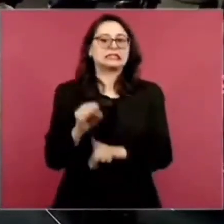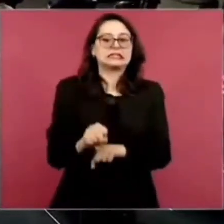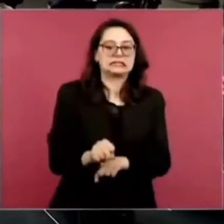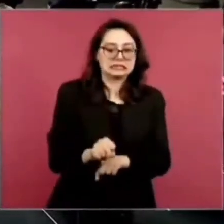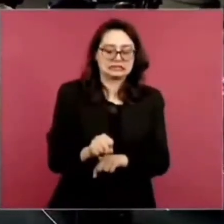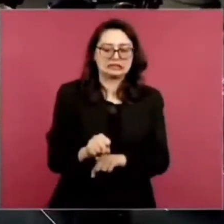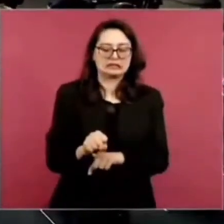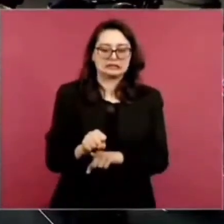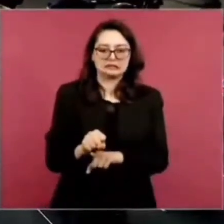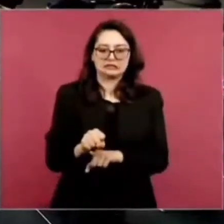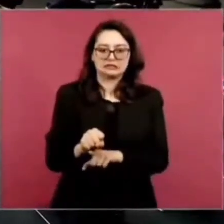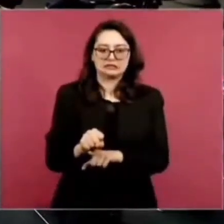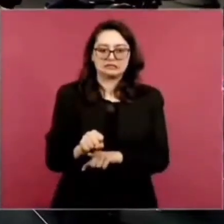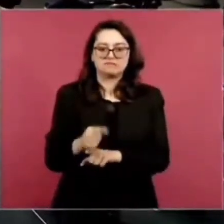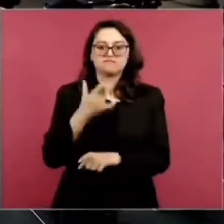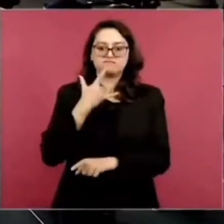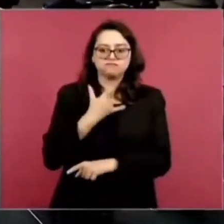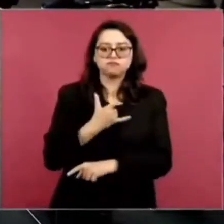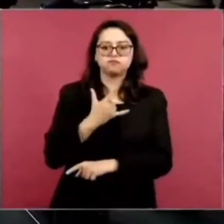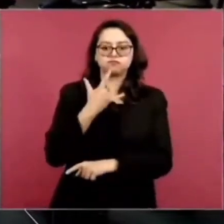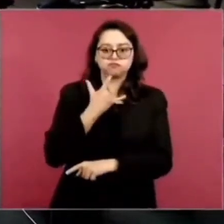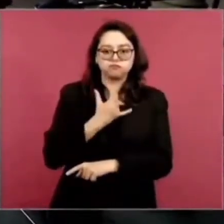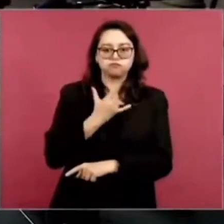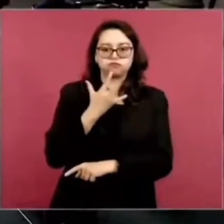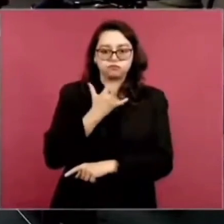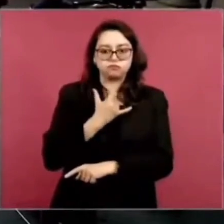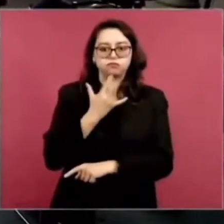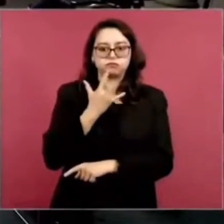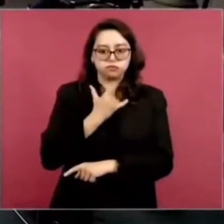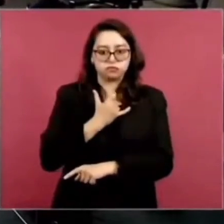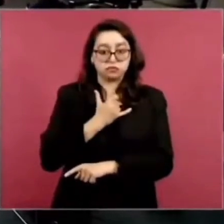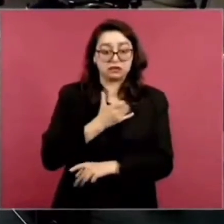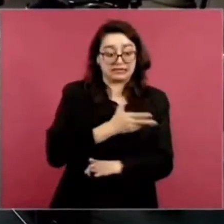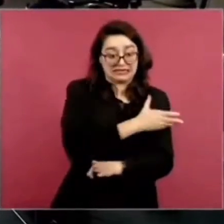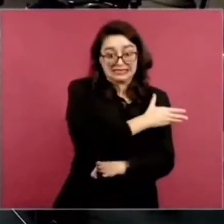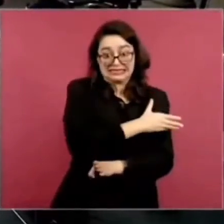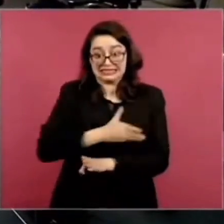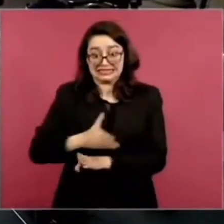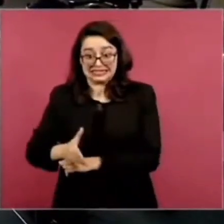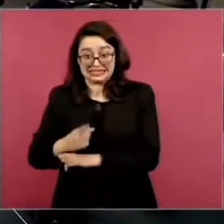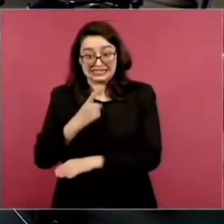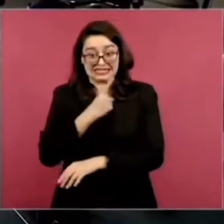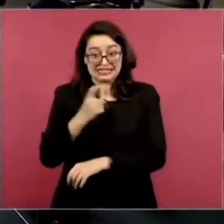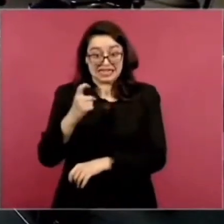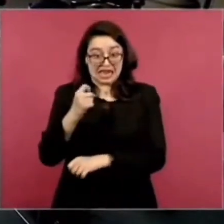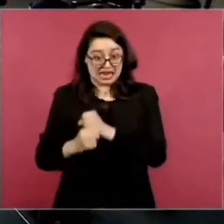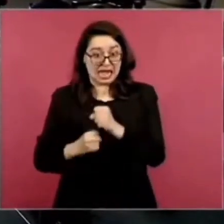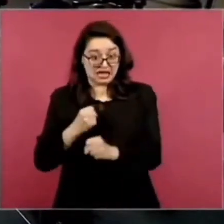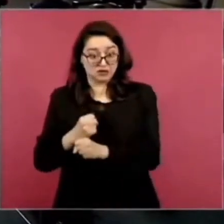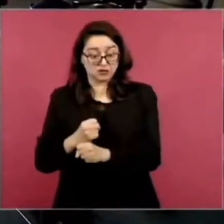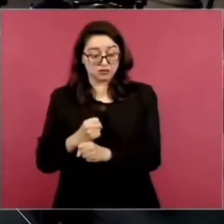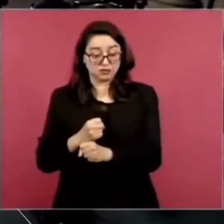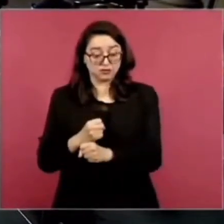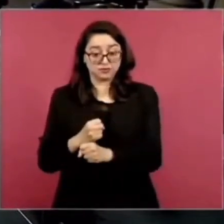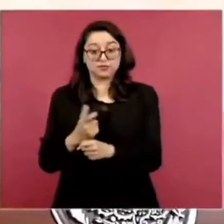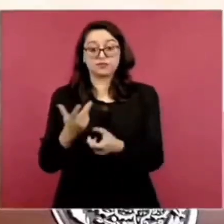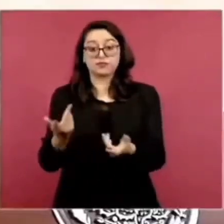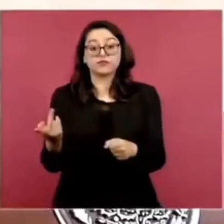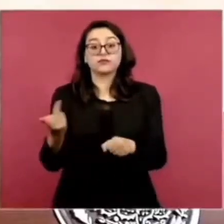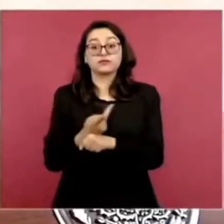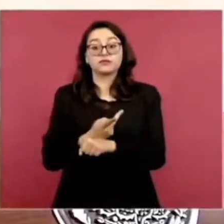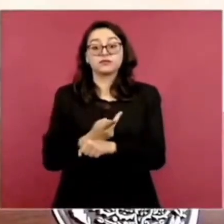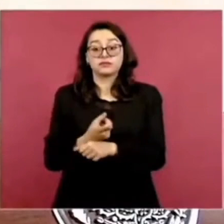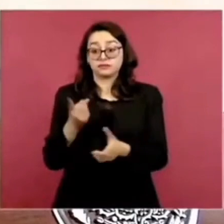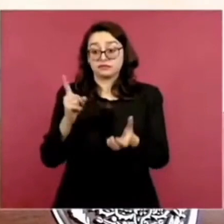Y se logra porque se da una división al interior del movimiento